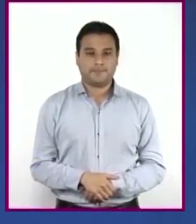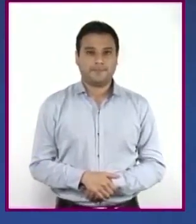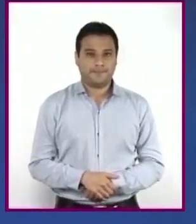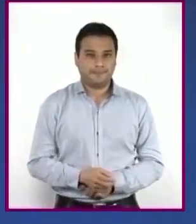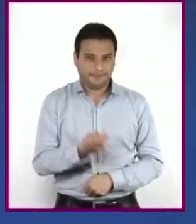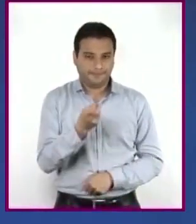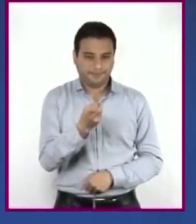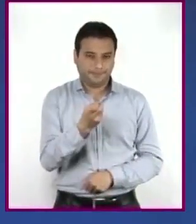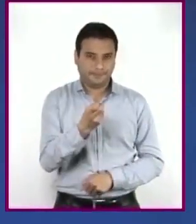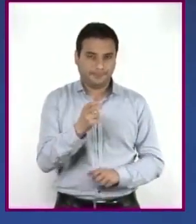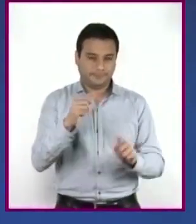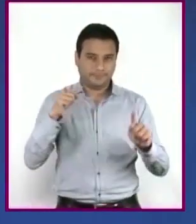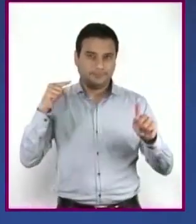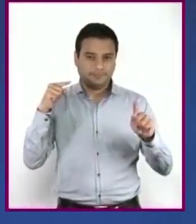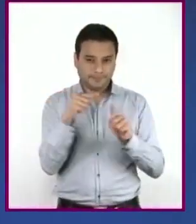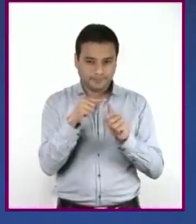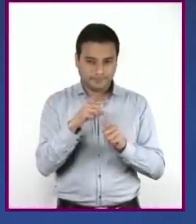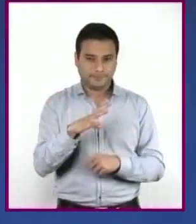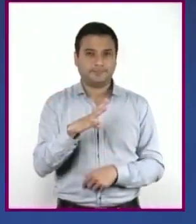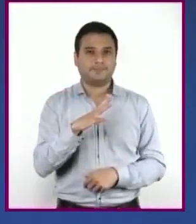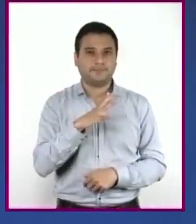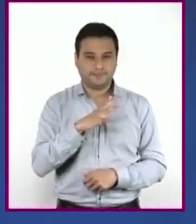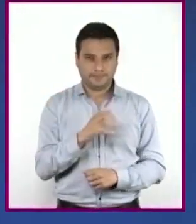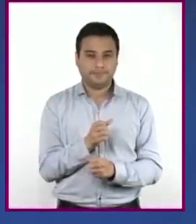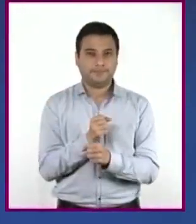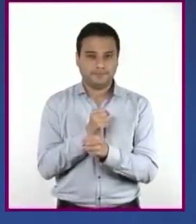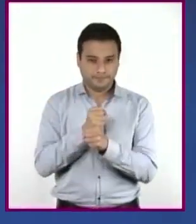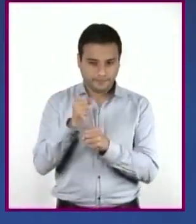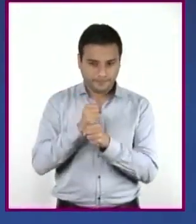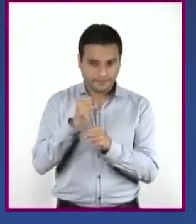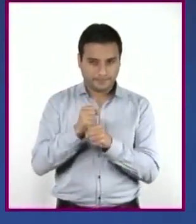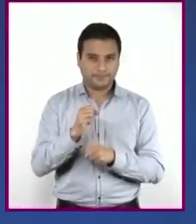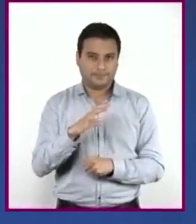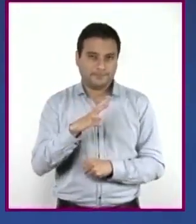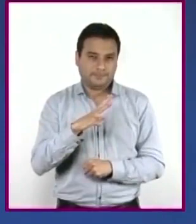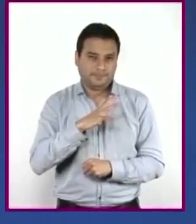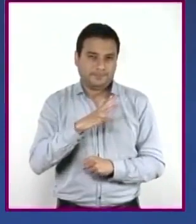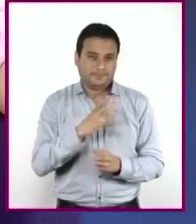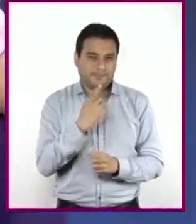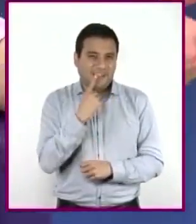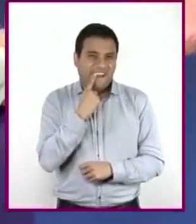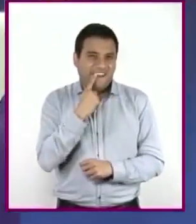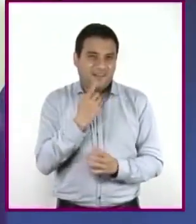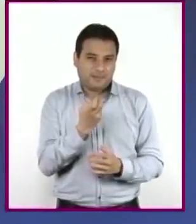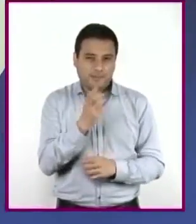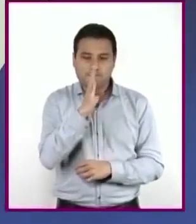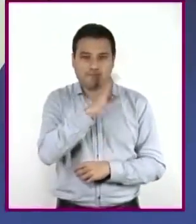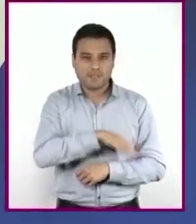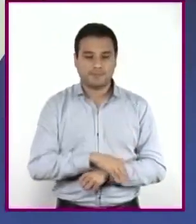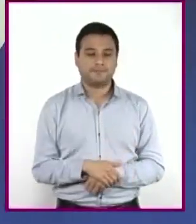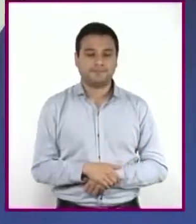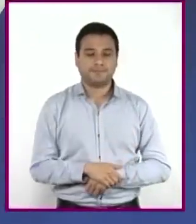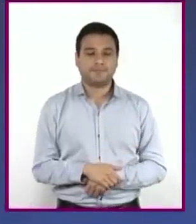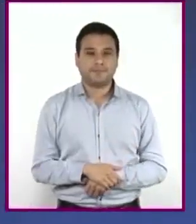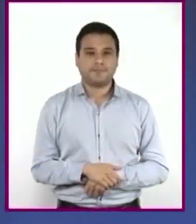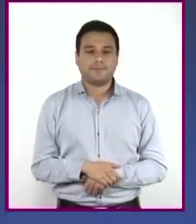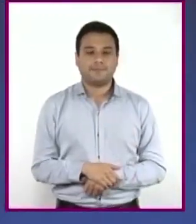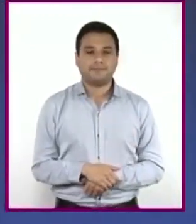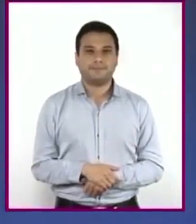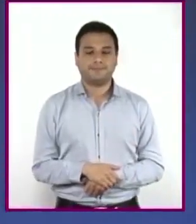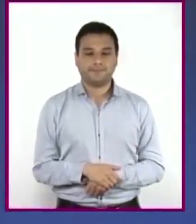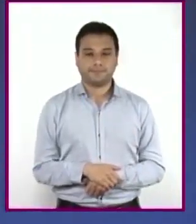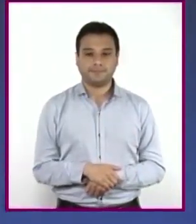o lastimar o causar algo dañino hacia la otra persona. Efectivamente.